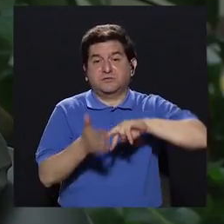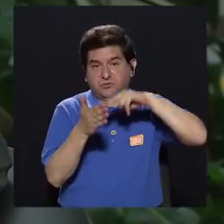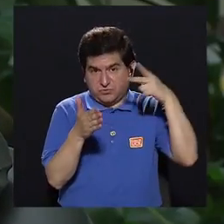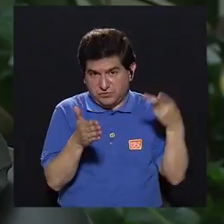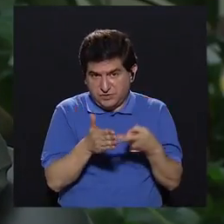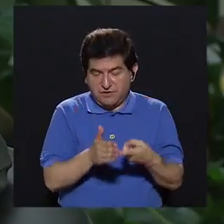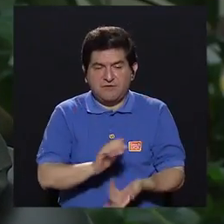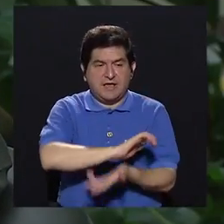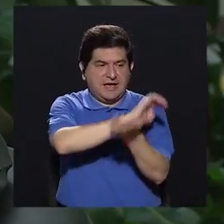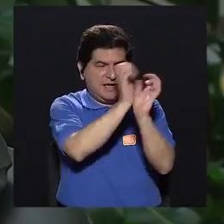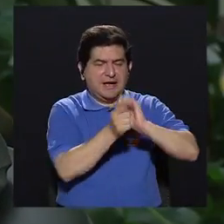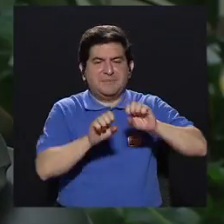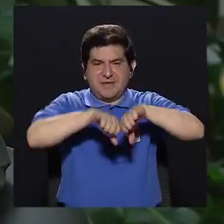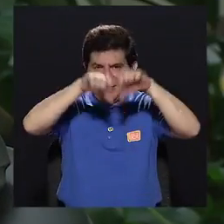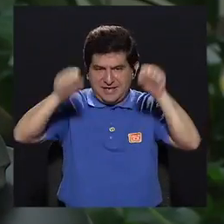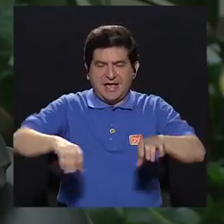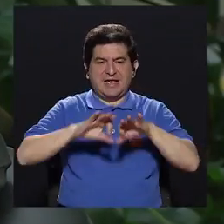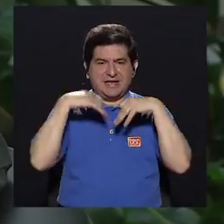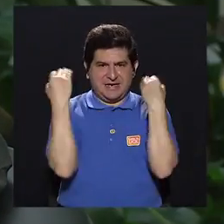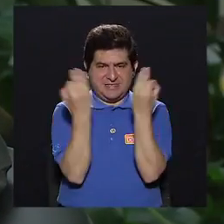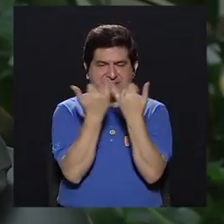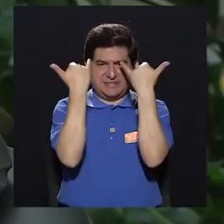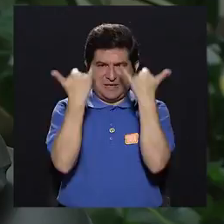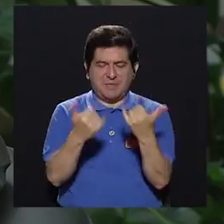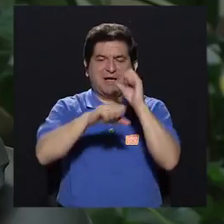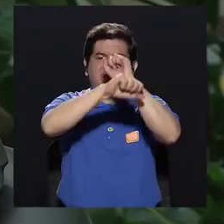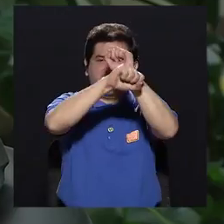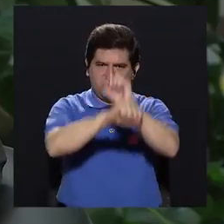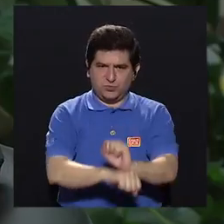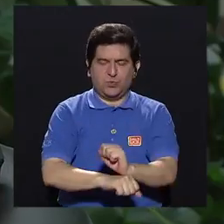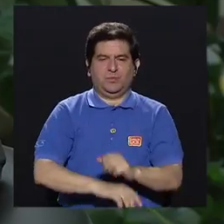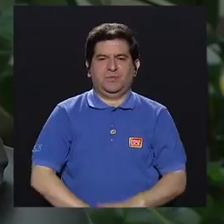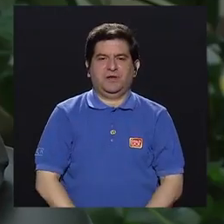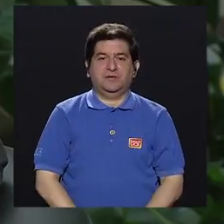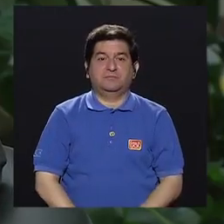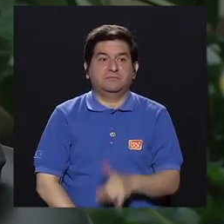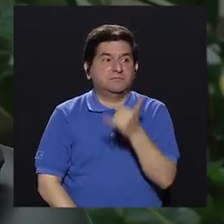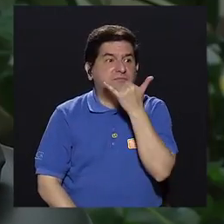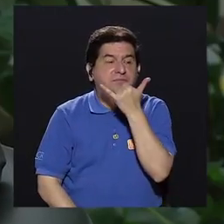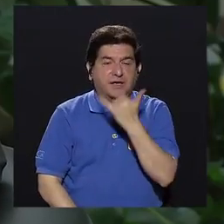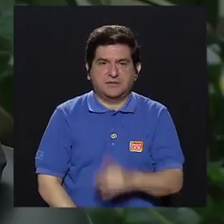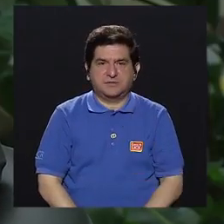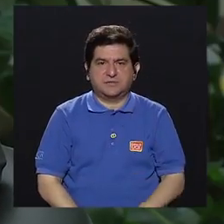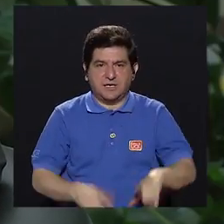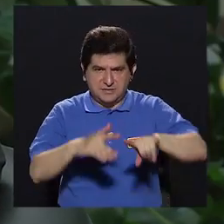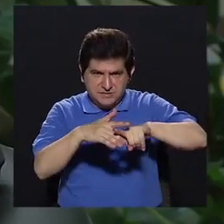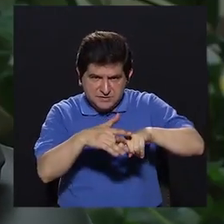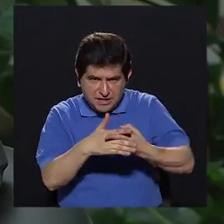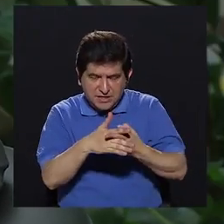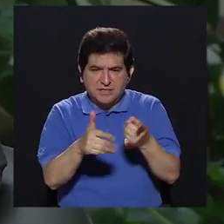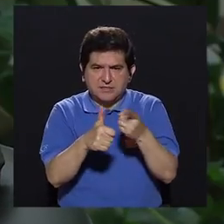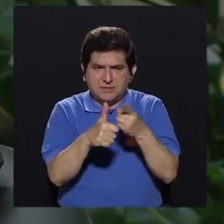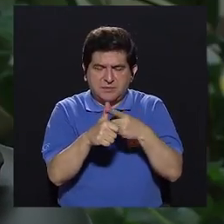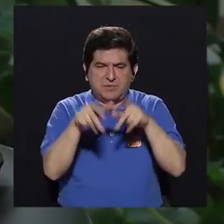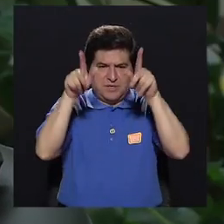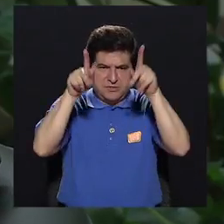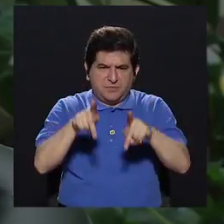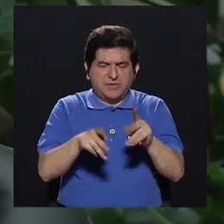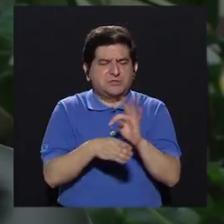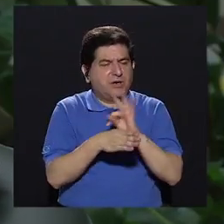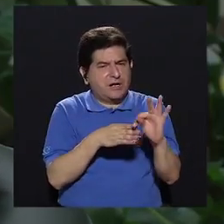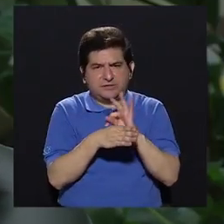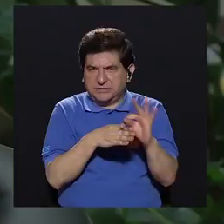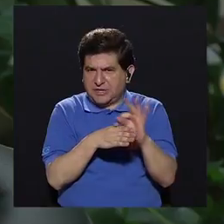acarrear cambiar un sistema familiar al que ya se venía acostumbrado. Porque entonces, ¿qué? Ya hay que empezar, número uno, con la persona